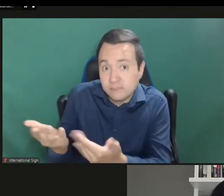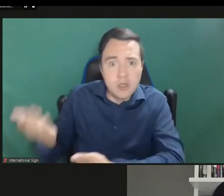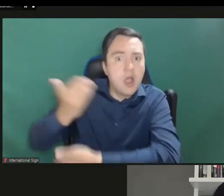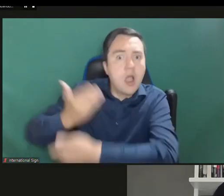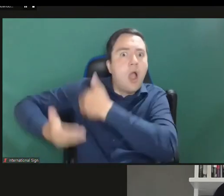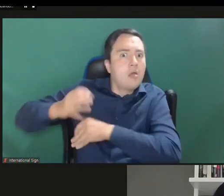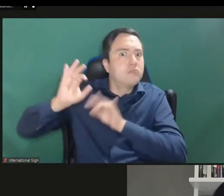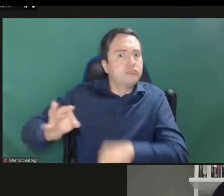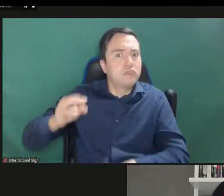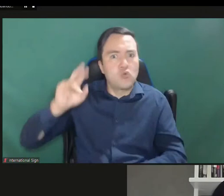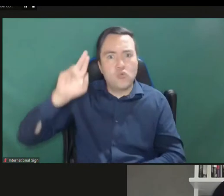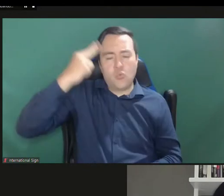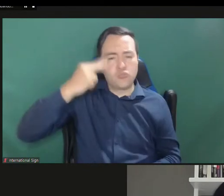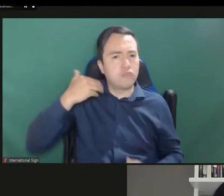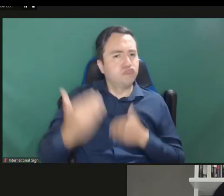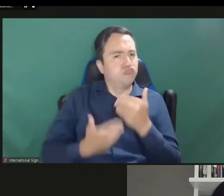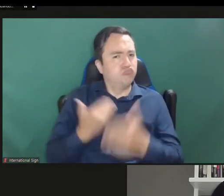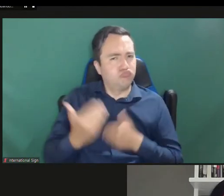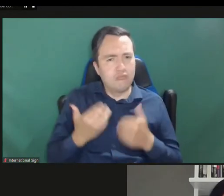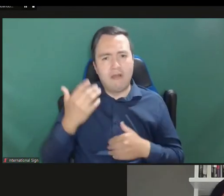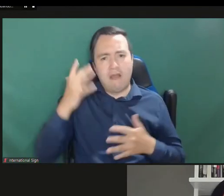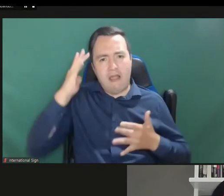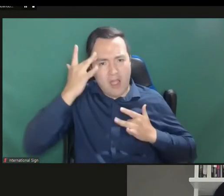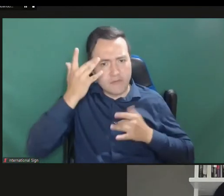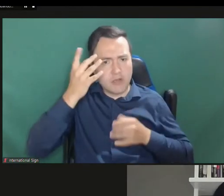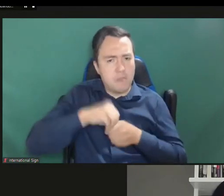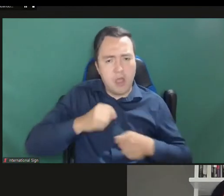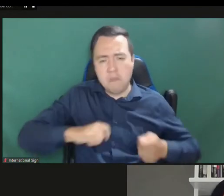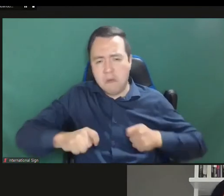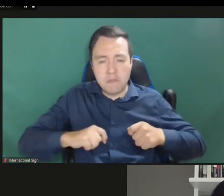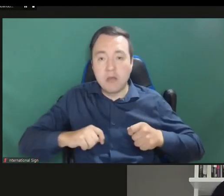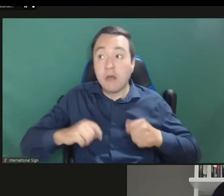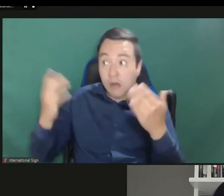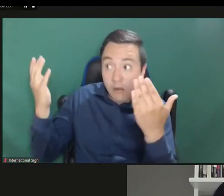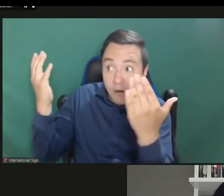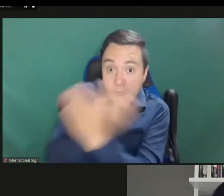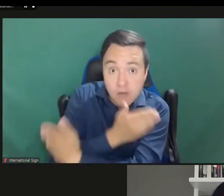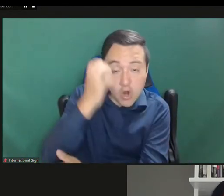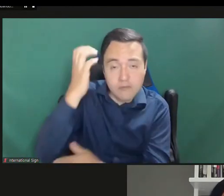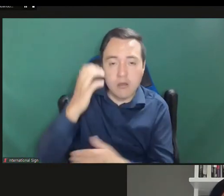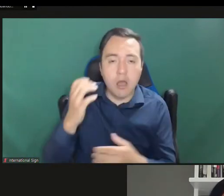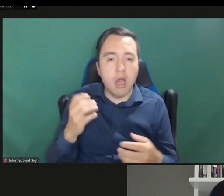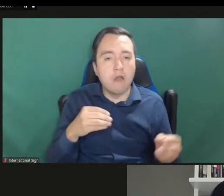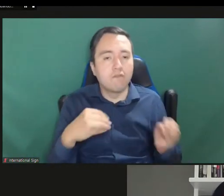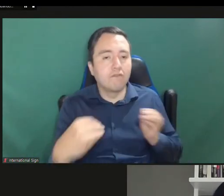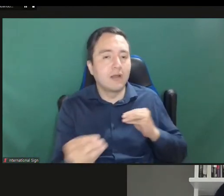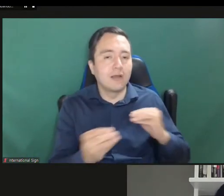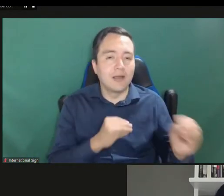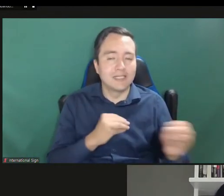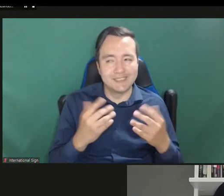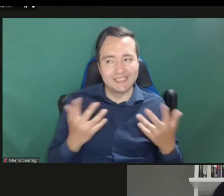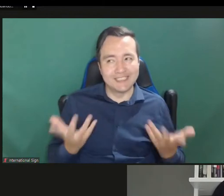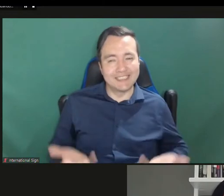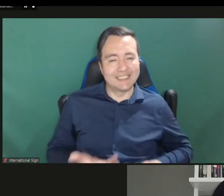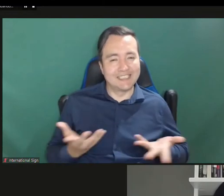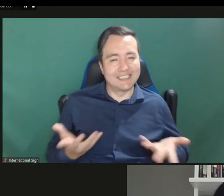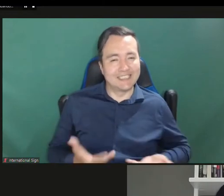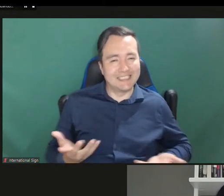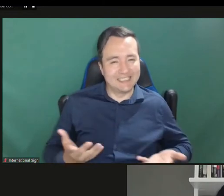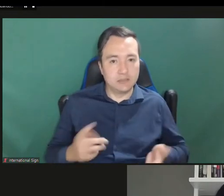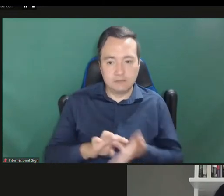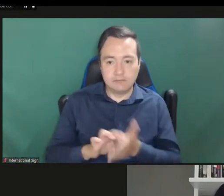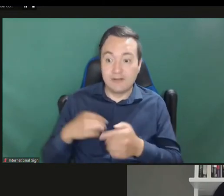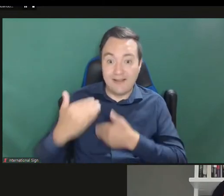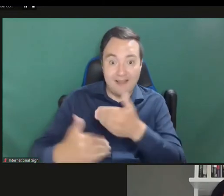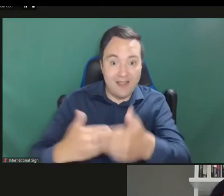enfermedades crónicas no trasmisibles y ahora vemos algún nivel de flexibilización conectada con un cambio de gobierno eso puede interpretarse que es regresivo si